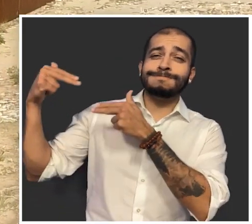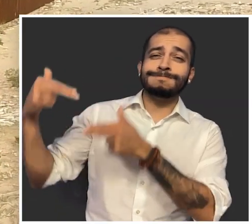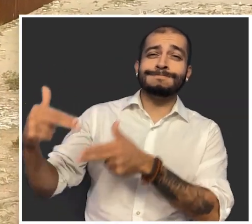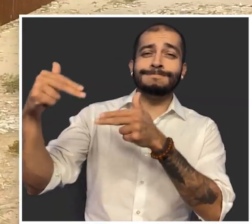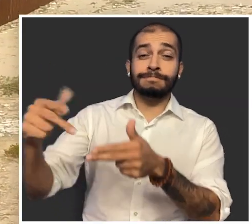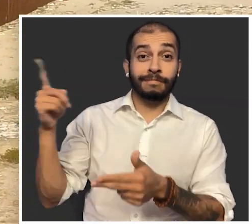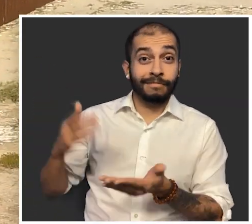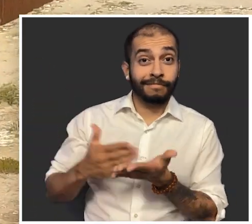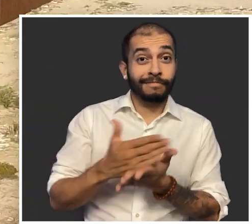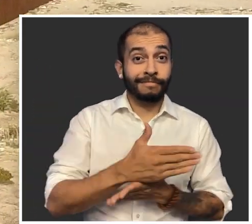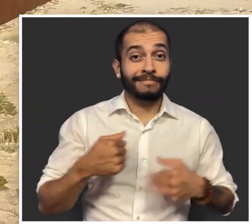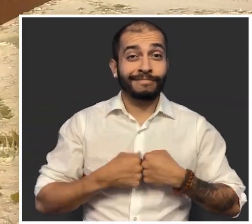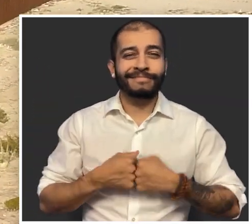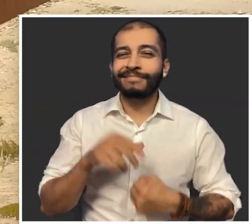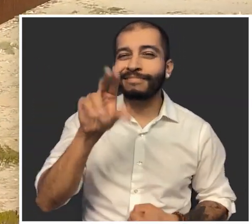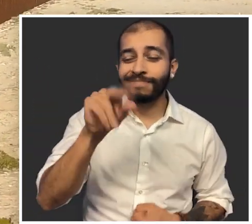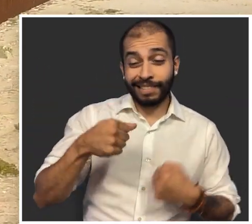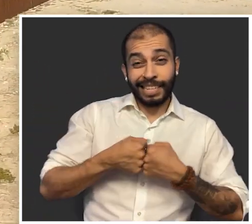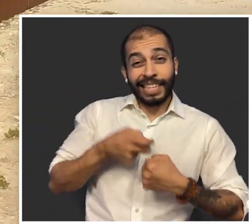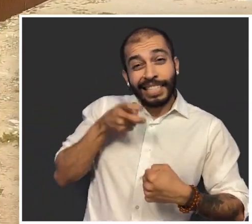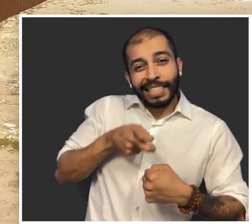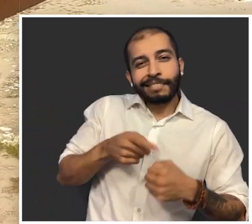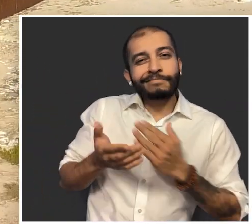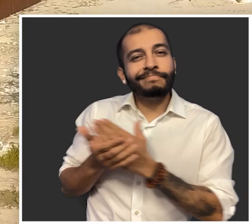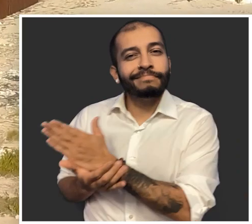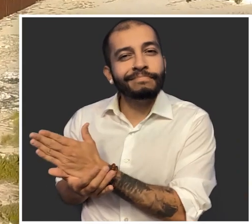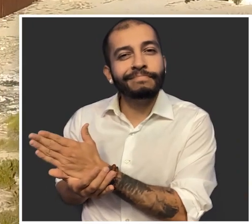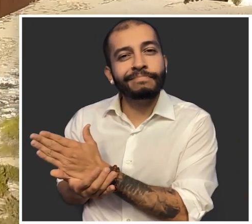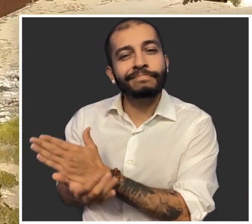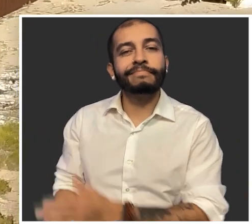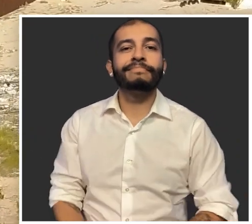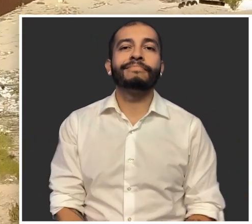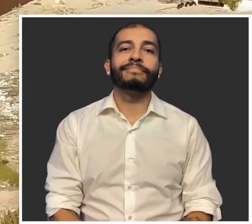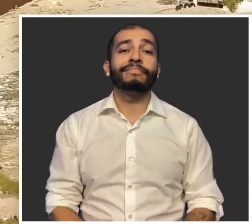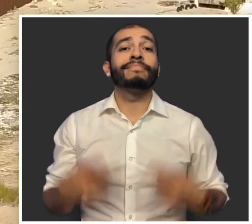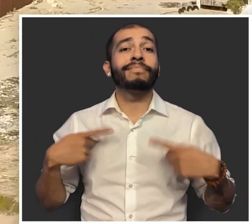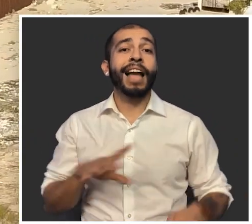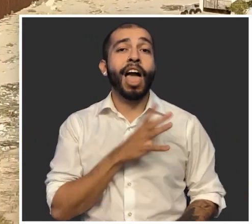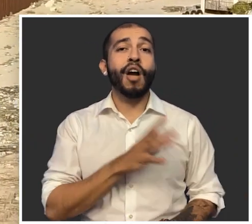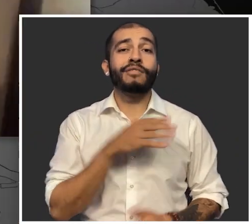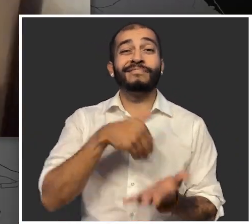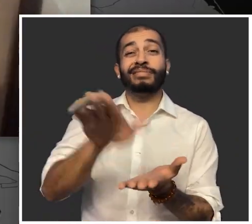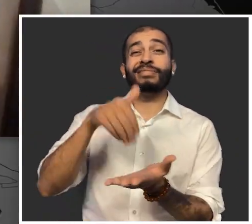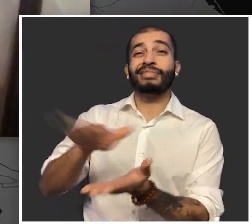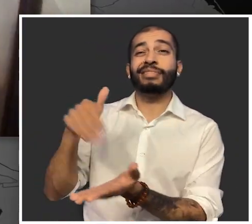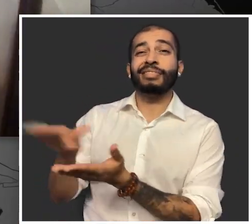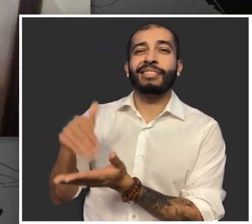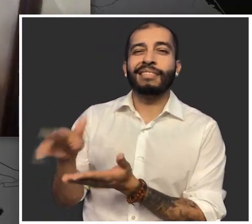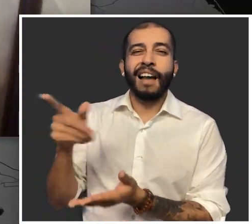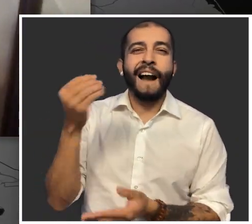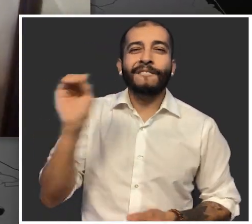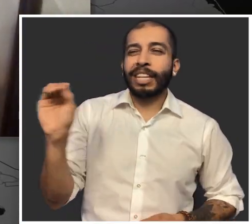ha estado durante generaciones y la frontera les ha cruzado. La gente que se está gentrificando,